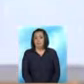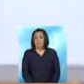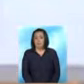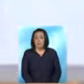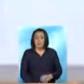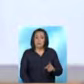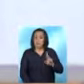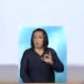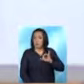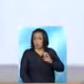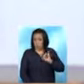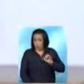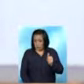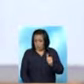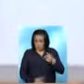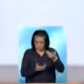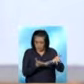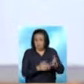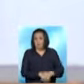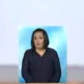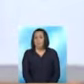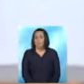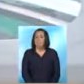Desde Rioja, esto está pasando.